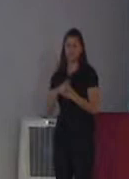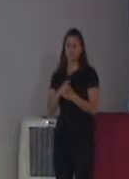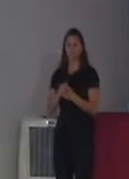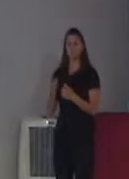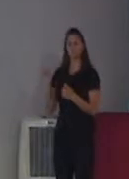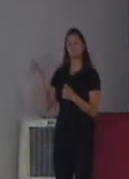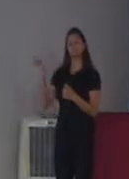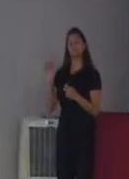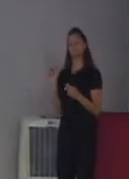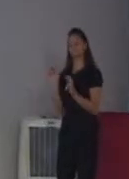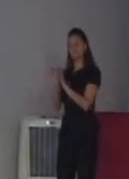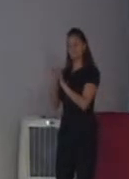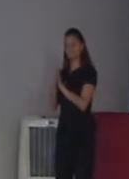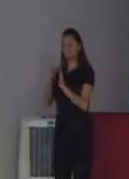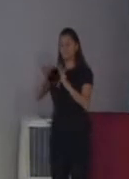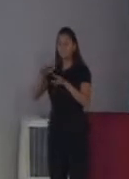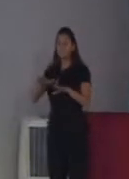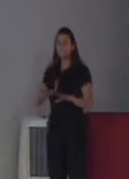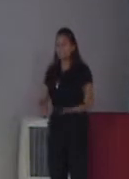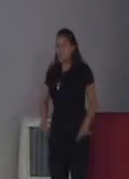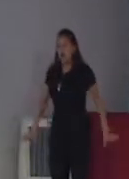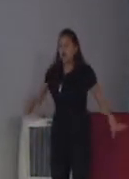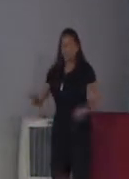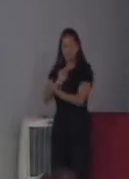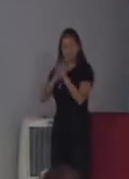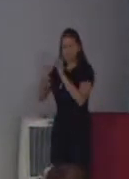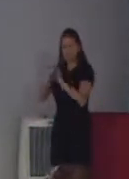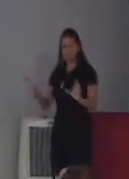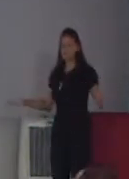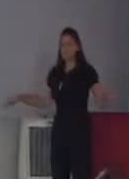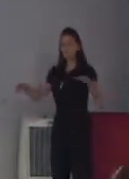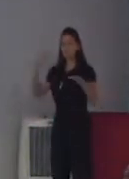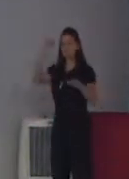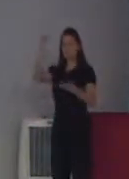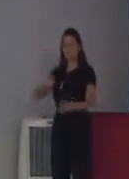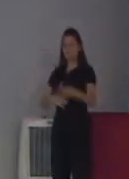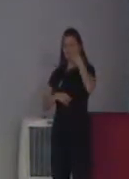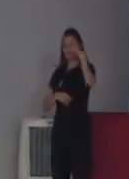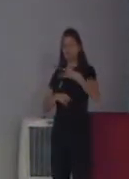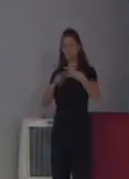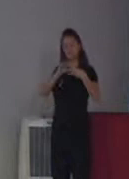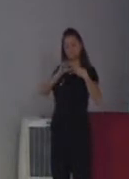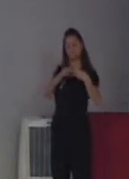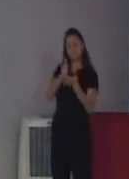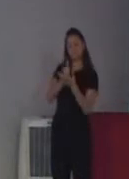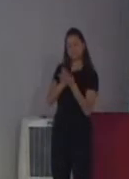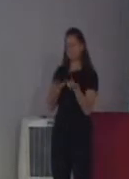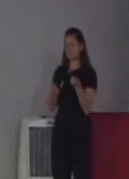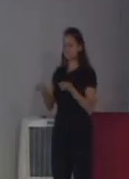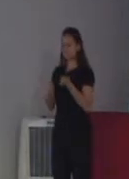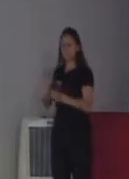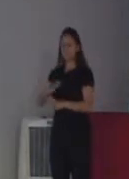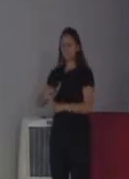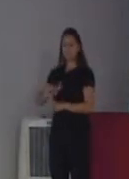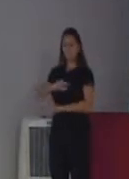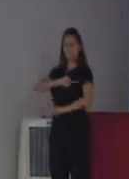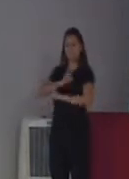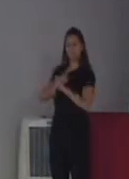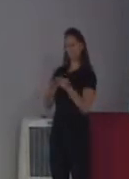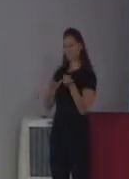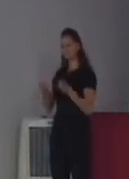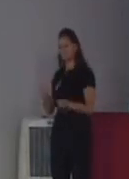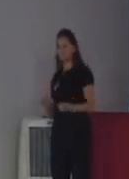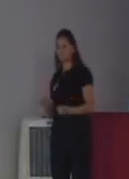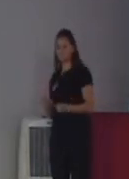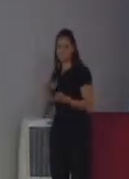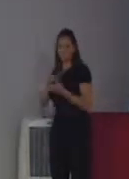nos construyó tres dispositivos de poder, ¿sí? Para controlar y normativizar esa idea del hombre blanco, europeo, etcétera, etcétera. ¿Qué